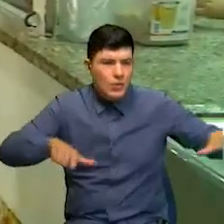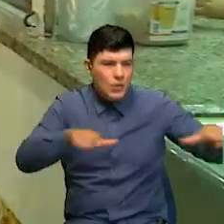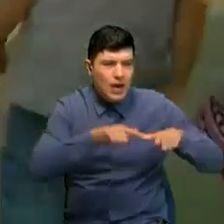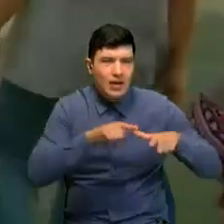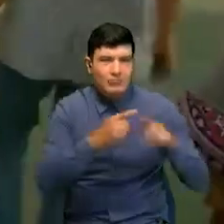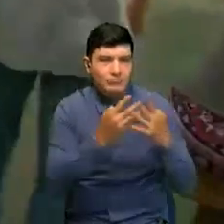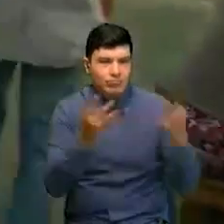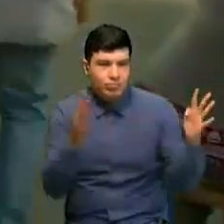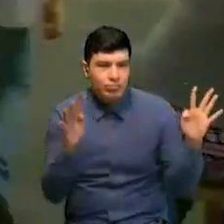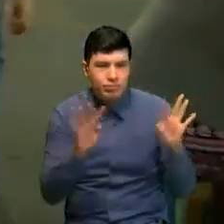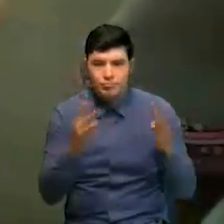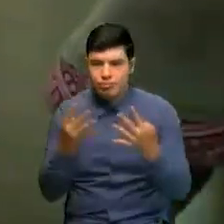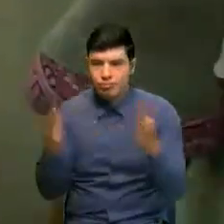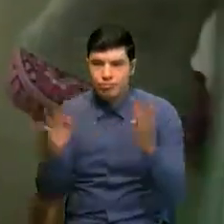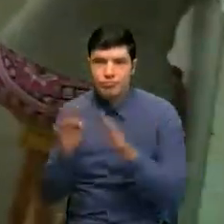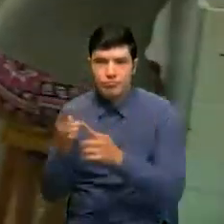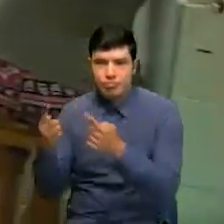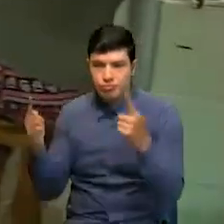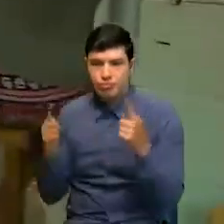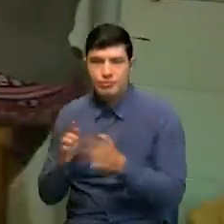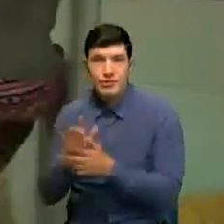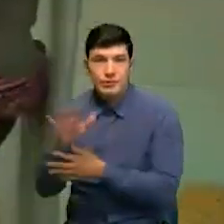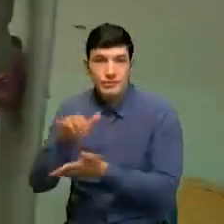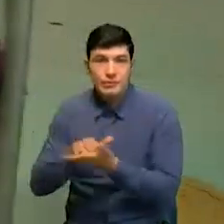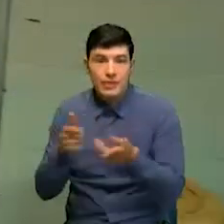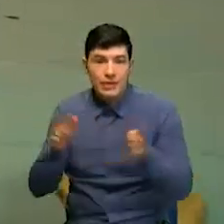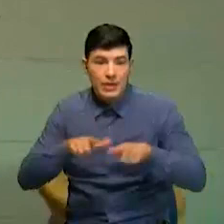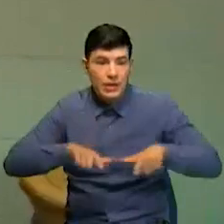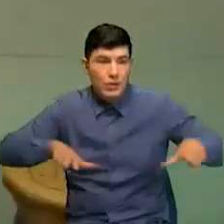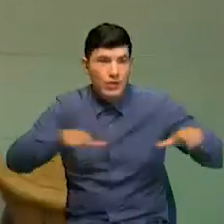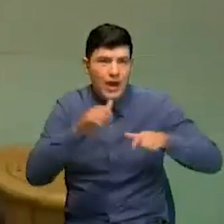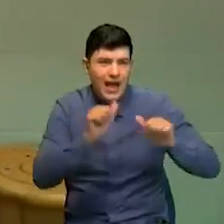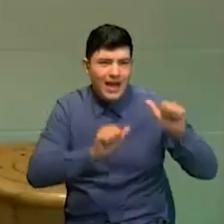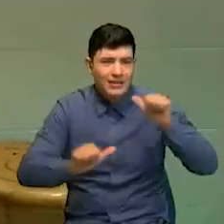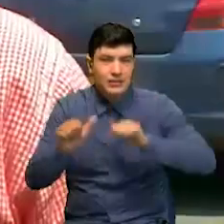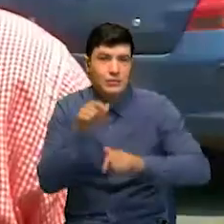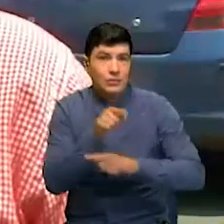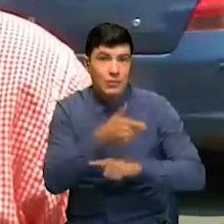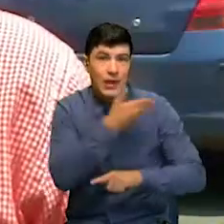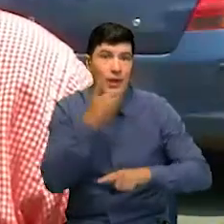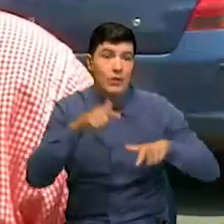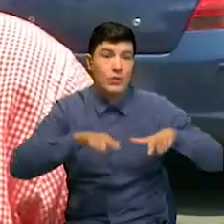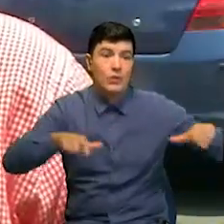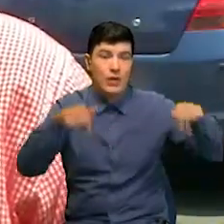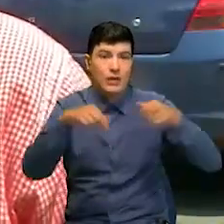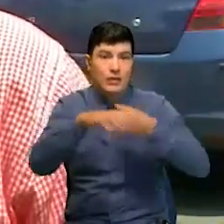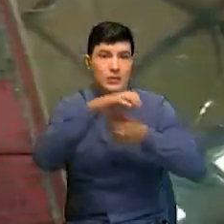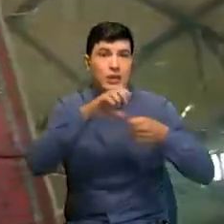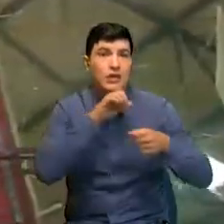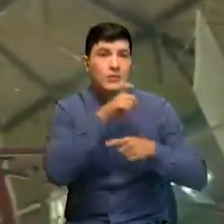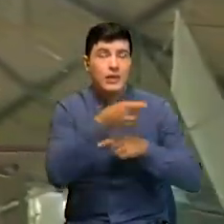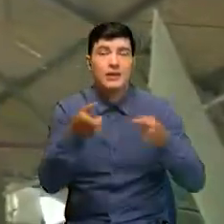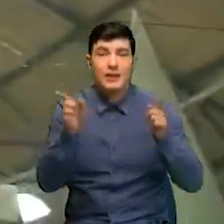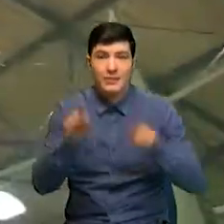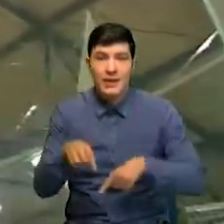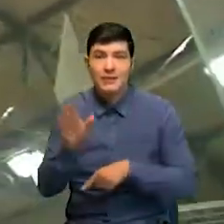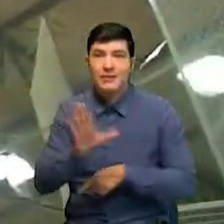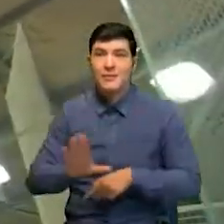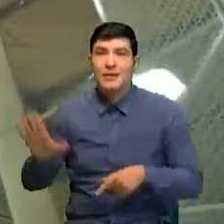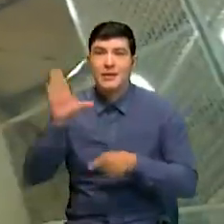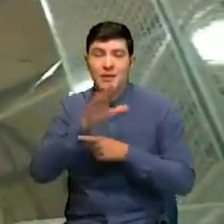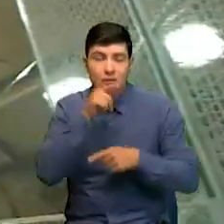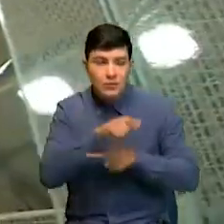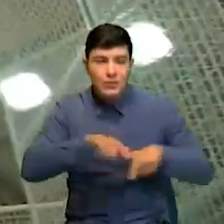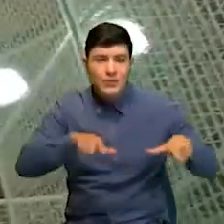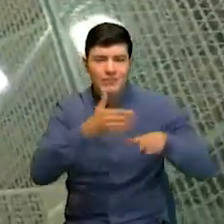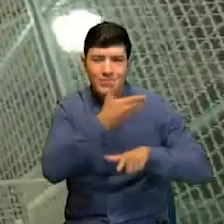hasta el cuarto de aseo hoy en día sin derecho a equivocarme donde los mejores plazas que tienen no solamente ocala manga en el departamento propietario de